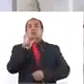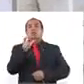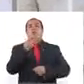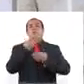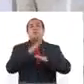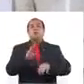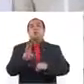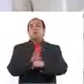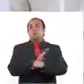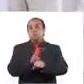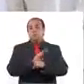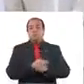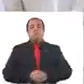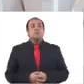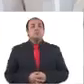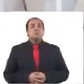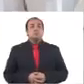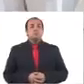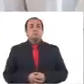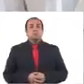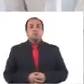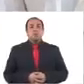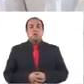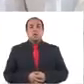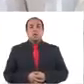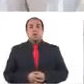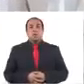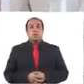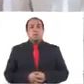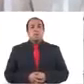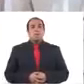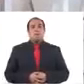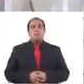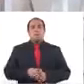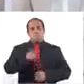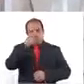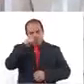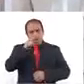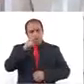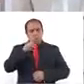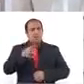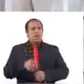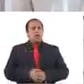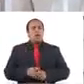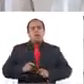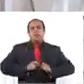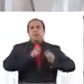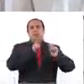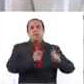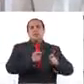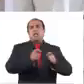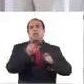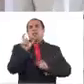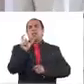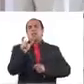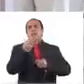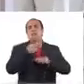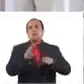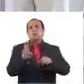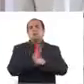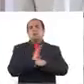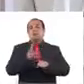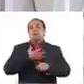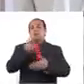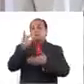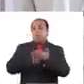entonces para recoger su tarjeta del Banco de Bienestar hay un programa que empezó en diciembre y termina